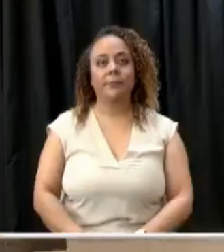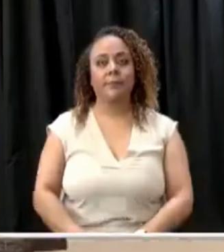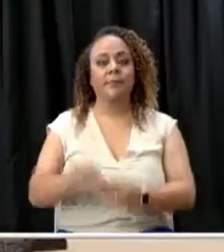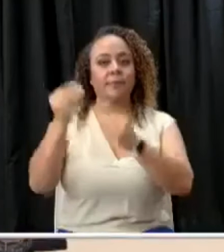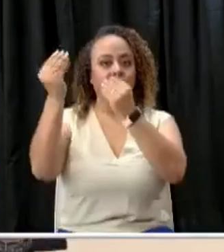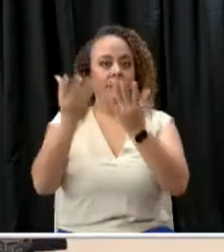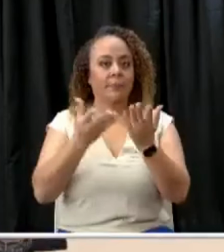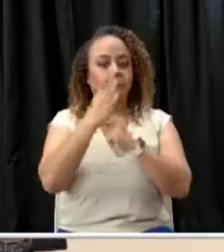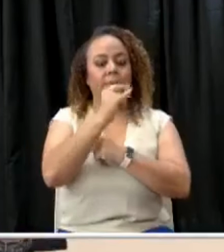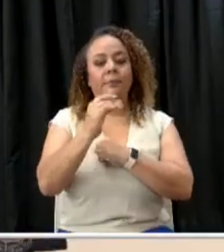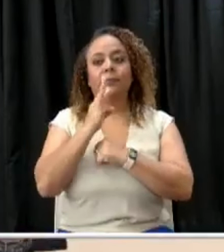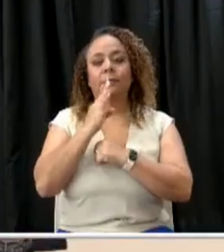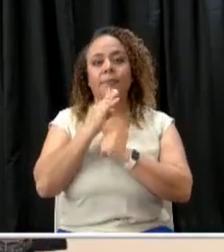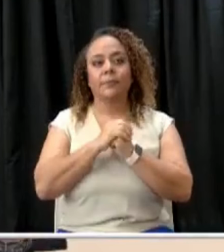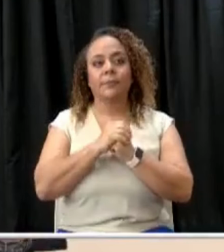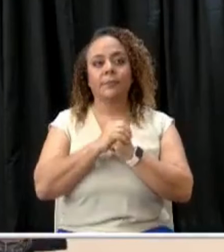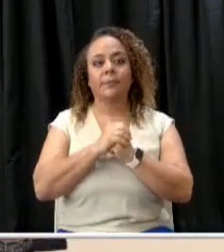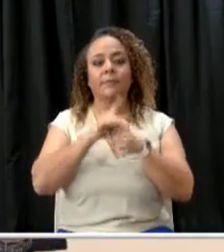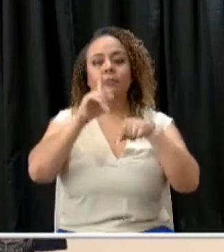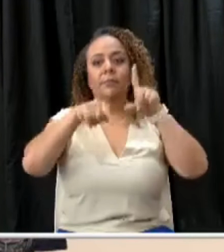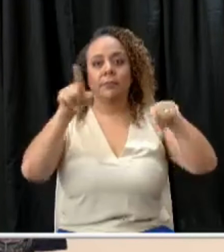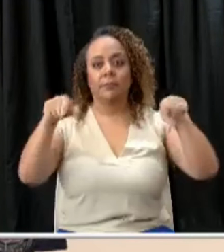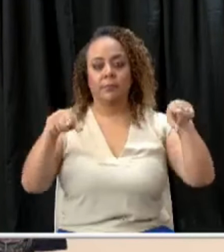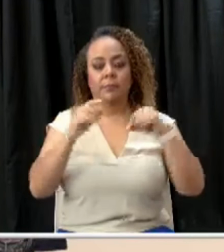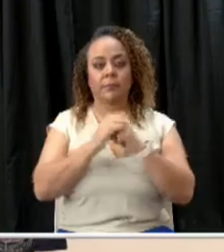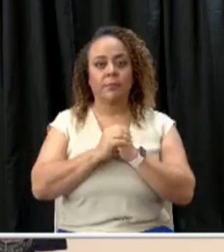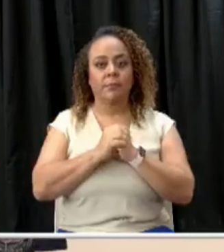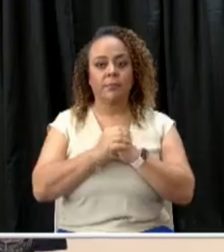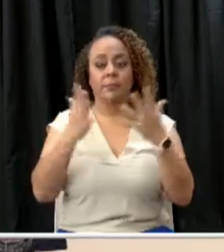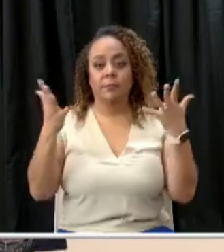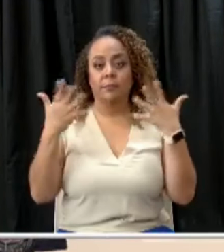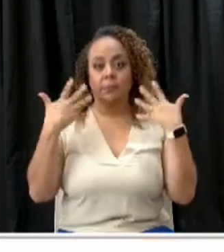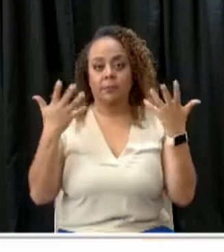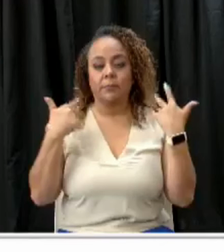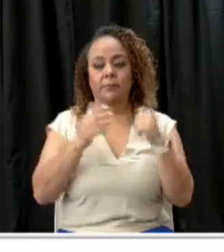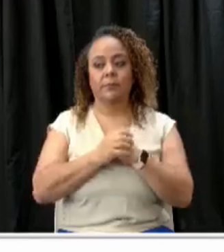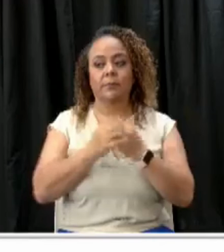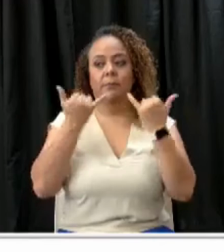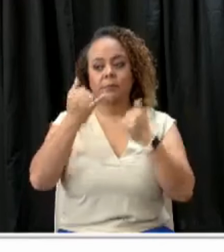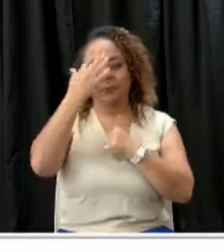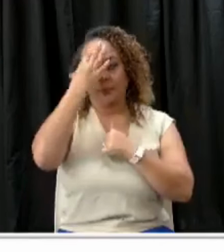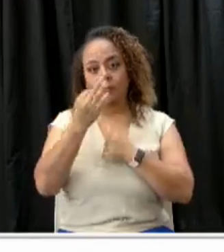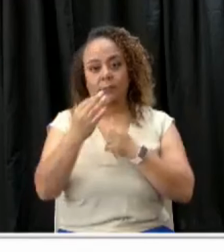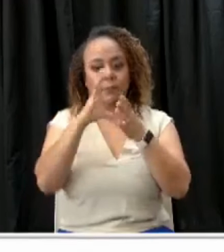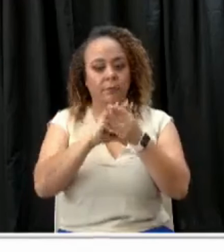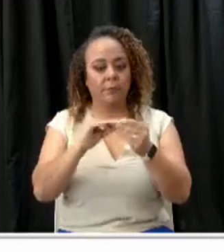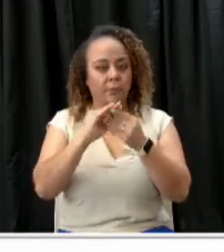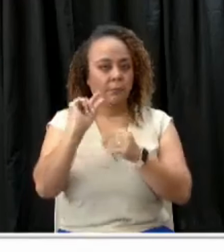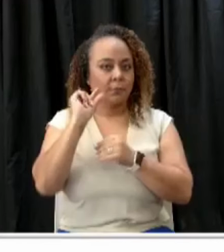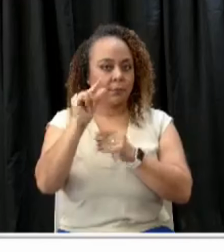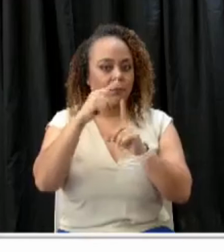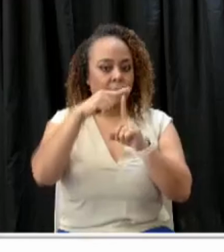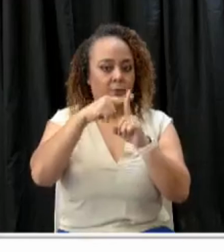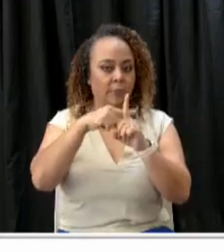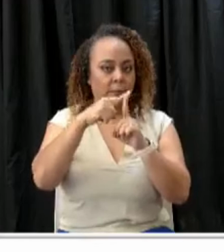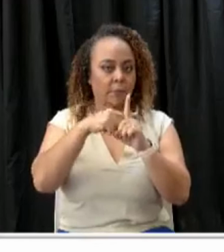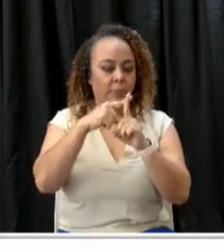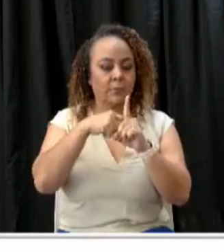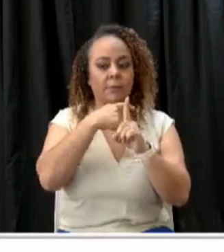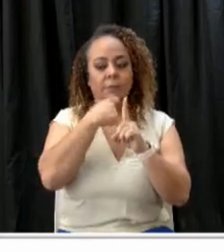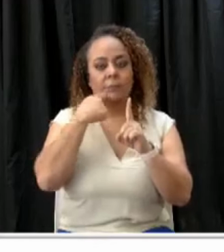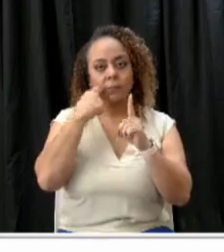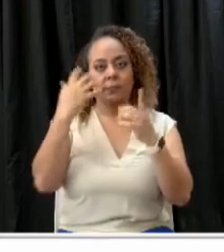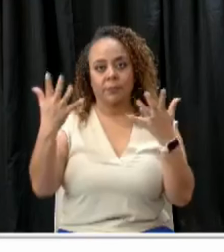trae y nos habla sobre estas variables ambientales, que ya creo que las comentaste un poquitito: temperatura seca del